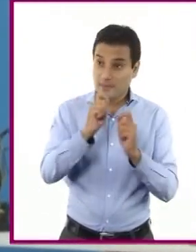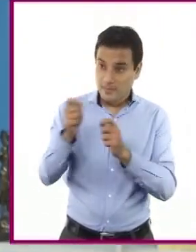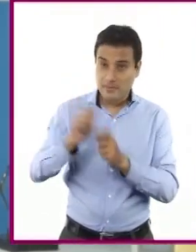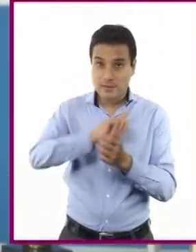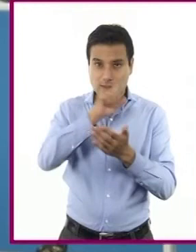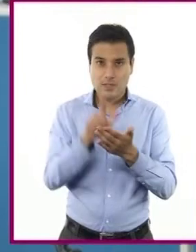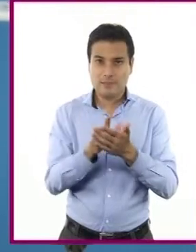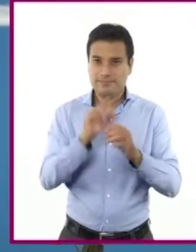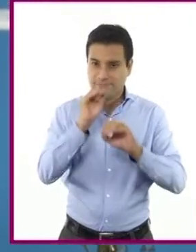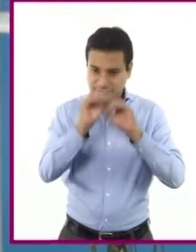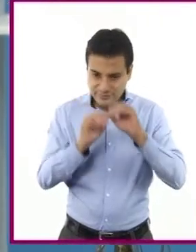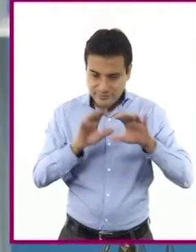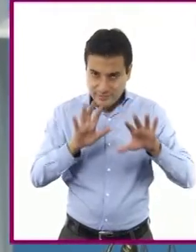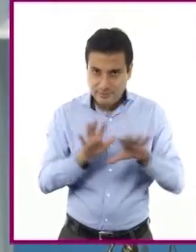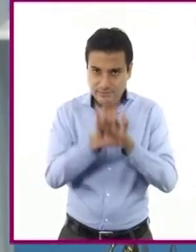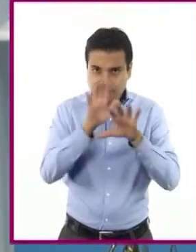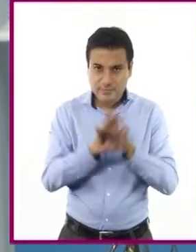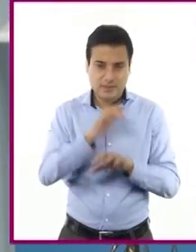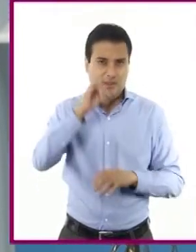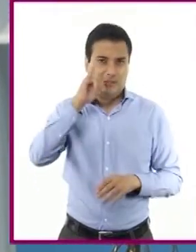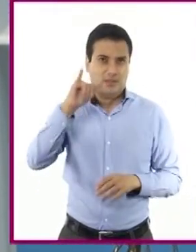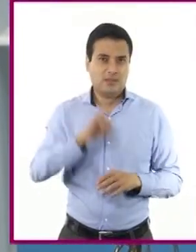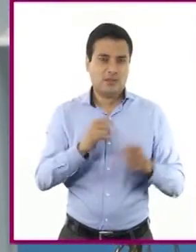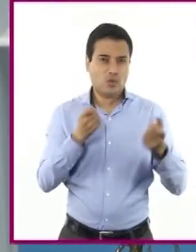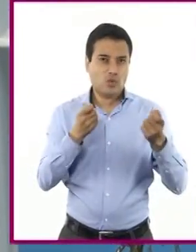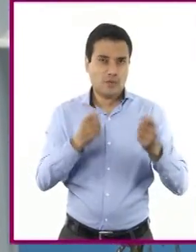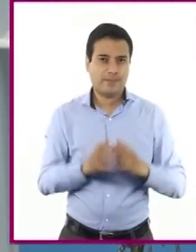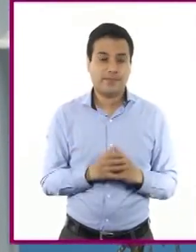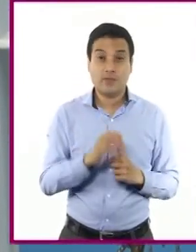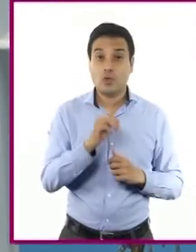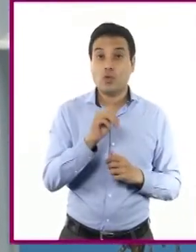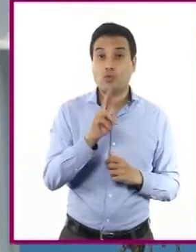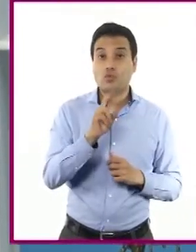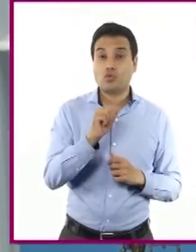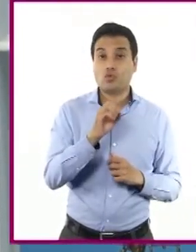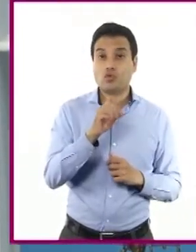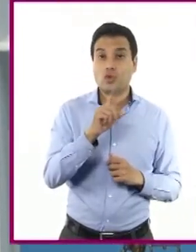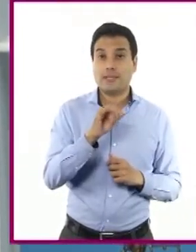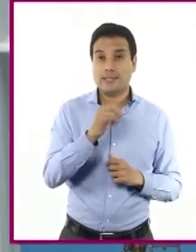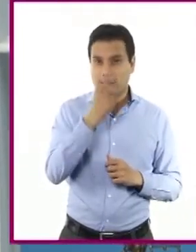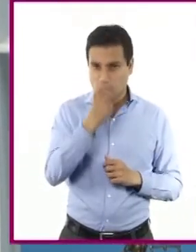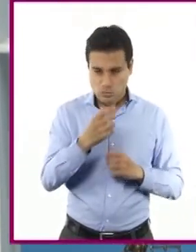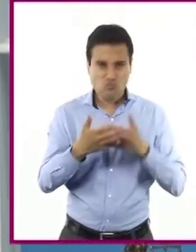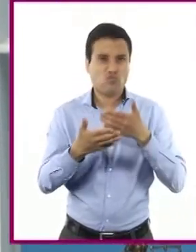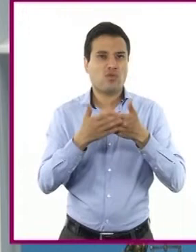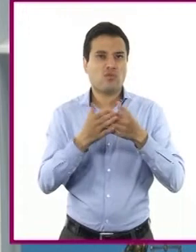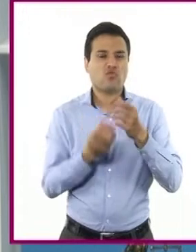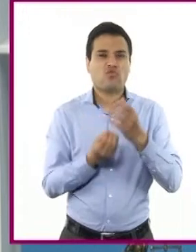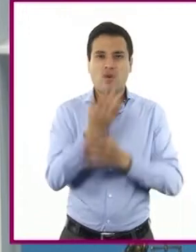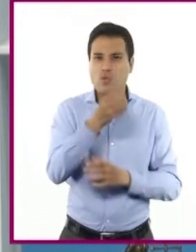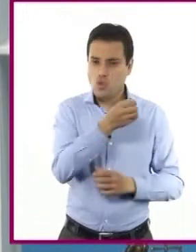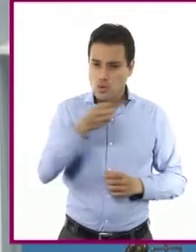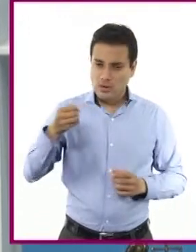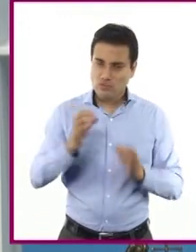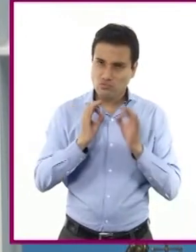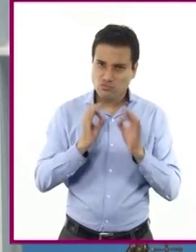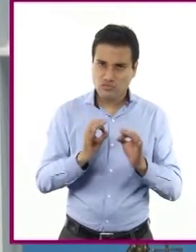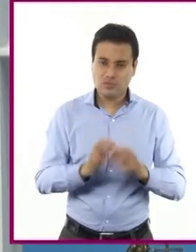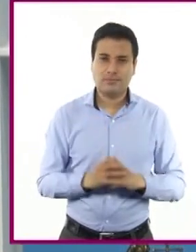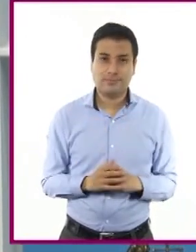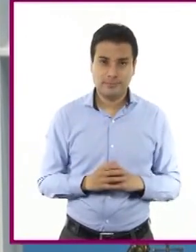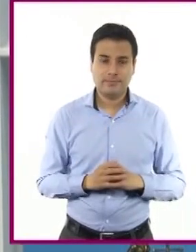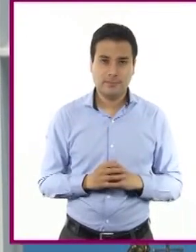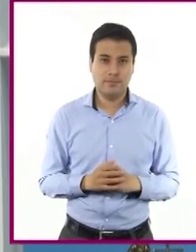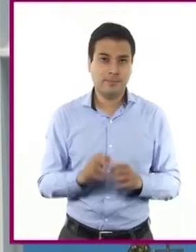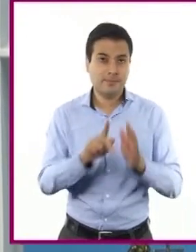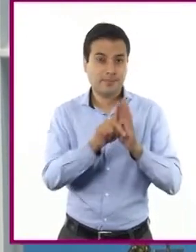un dominio total del Estado italiano. Mussolini prometió establecer un nuevo orden, por la fuerza si era necesario. Se censuró